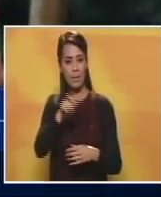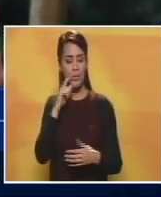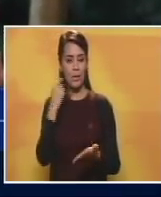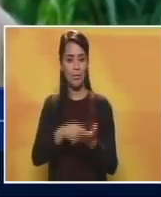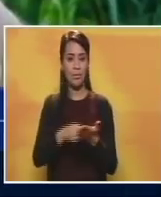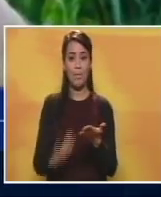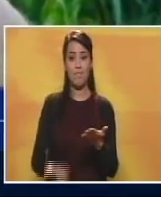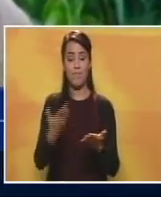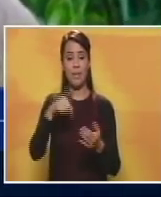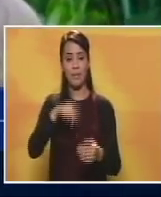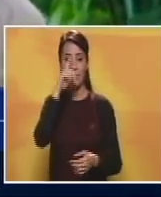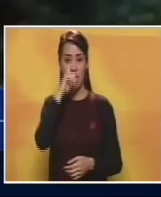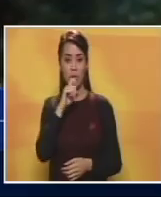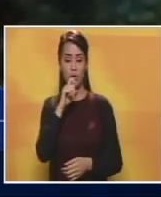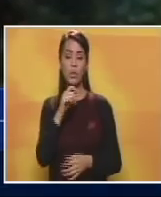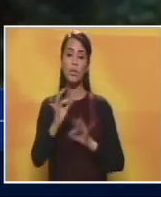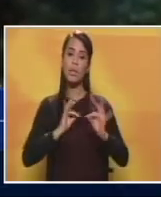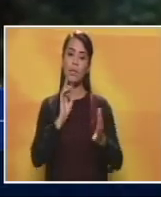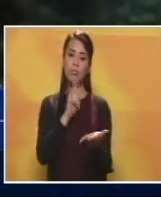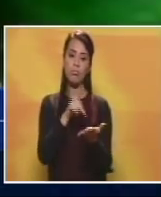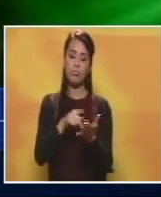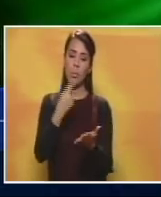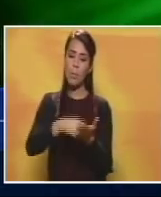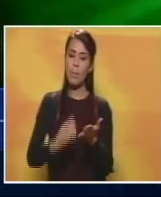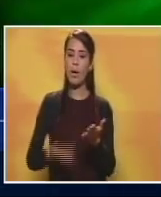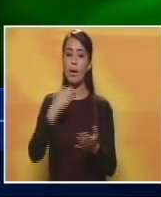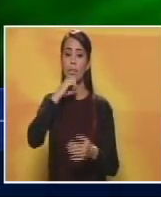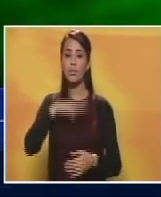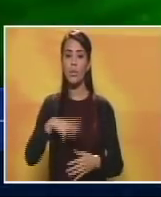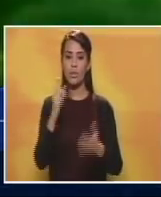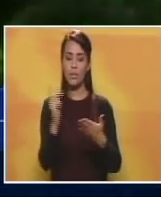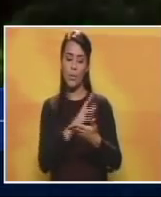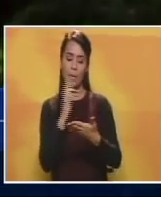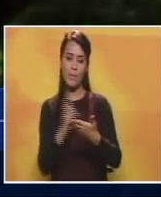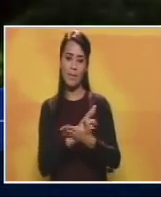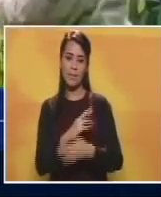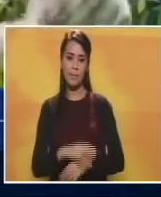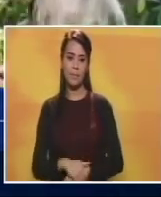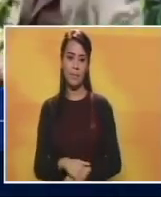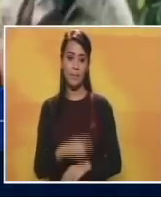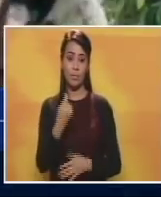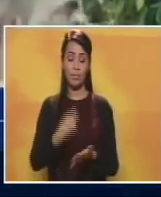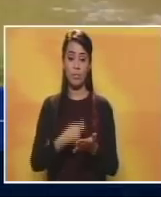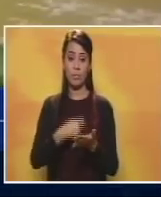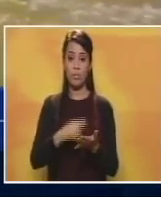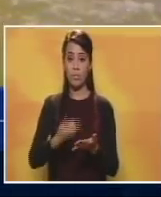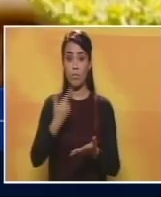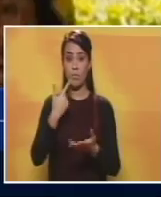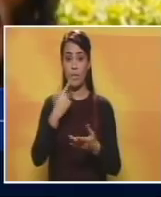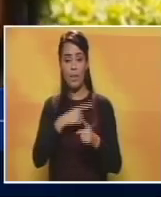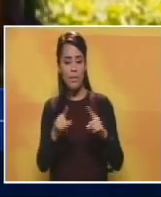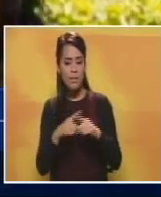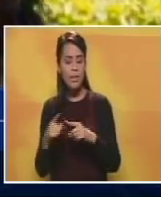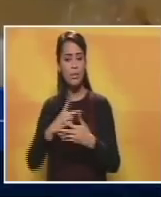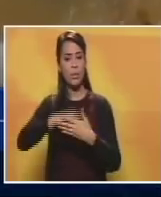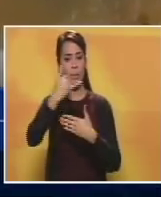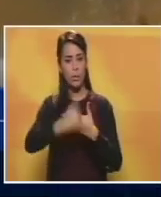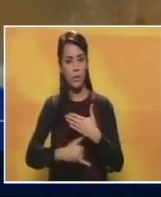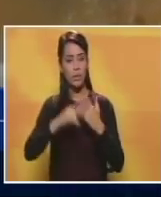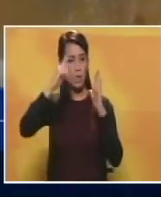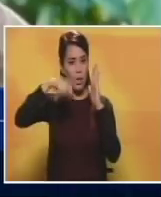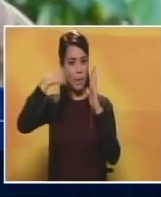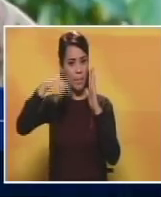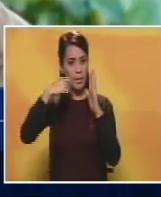este año y como el actor mejor pagado de la historia según la revista Forbes. La suma proviene de distintos proyectos, entre ellos la